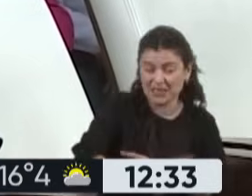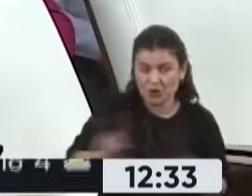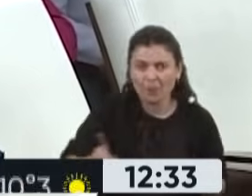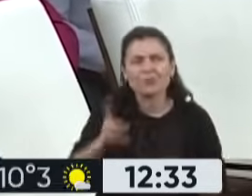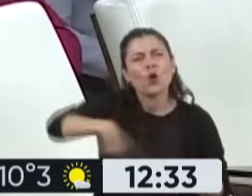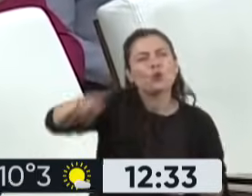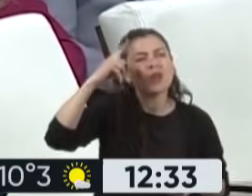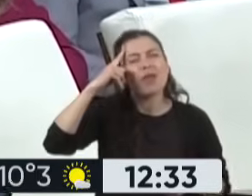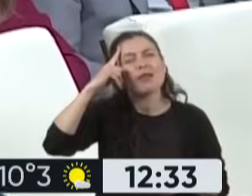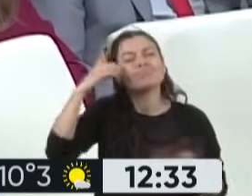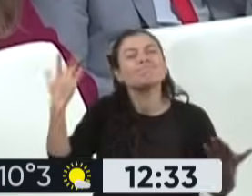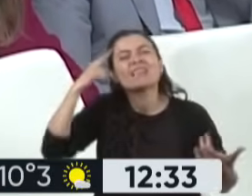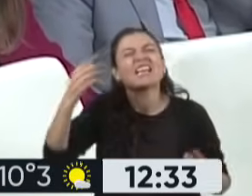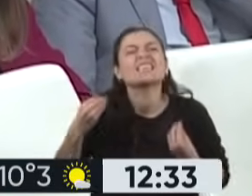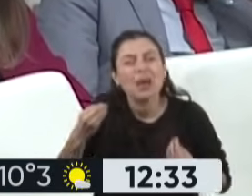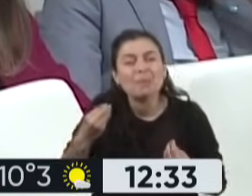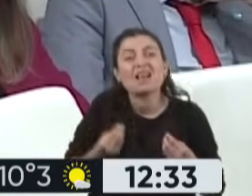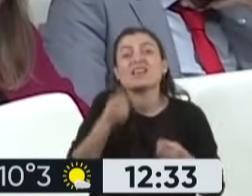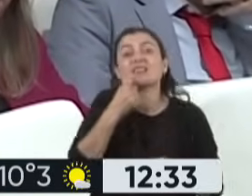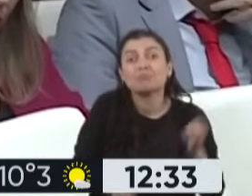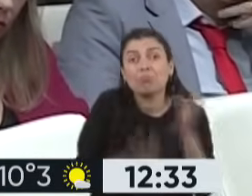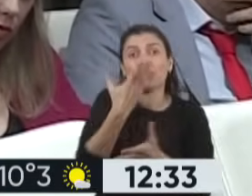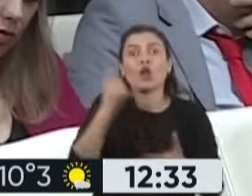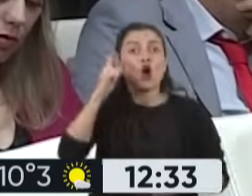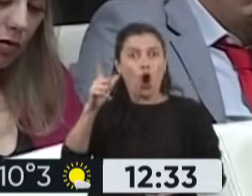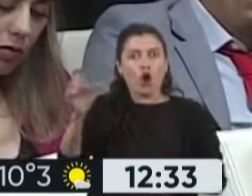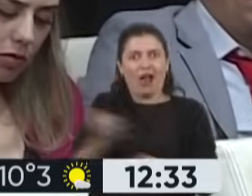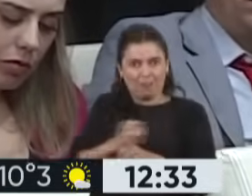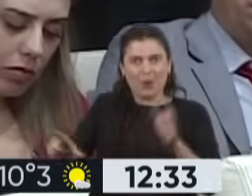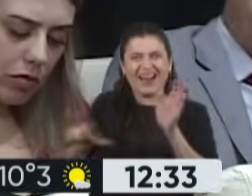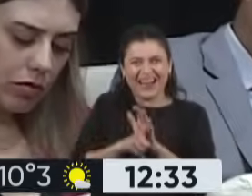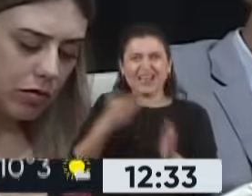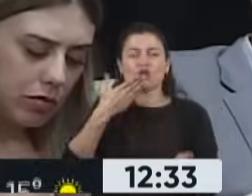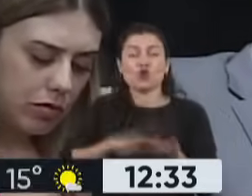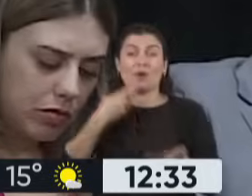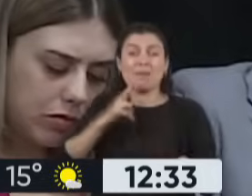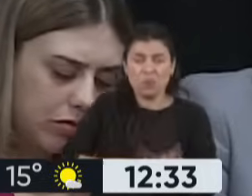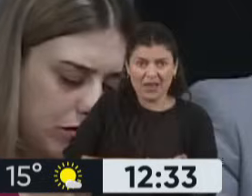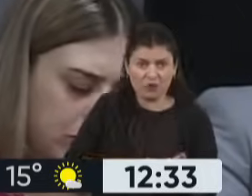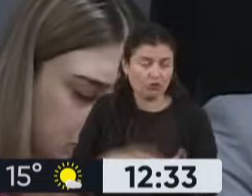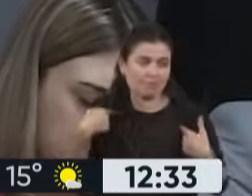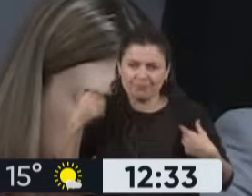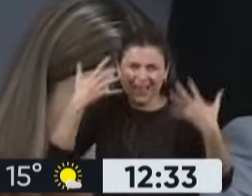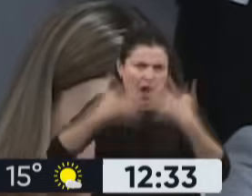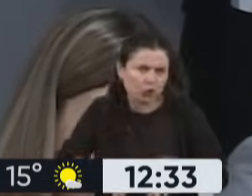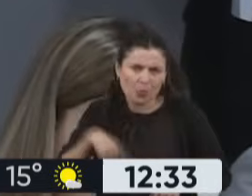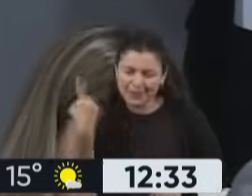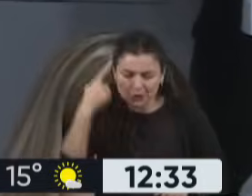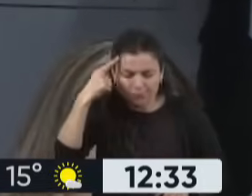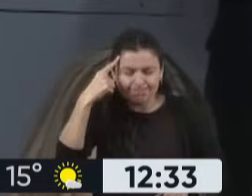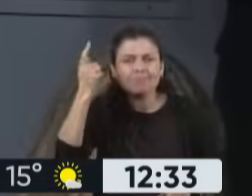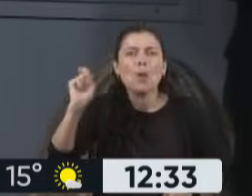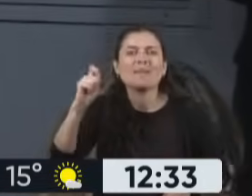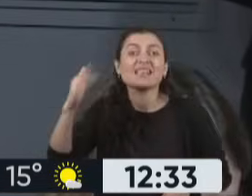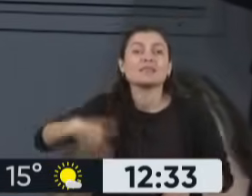pueda concretar esta ley tributaria? Porque indudablemente todos están mirando octubre para que esto se lleve adelante. Por otro